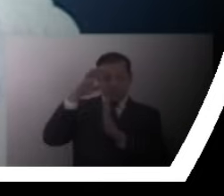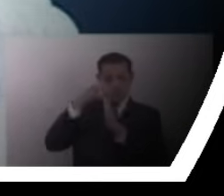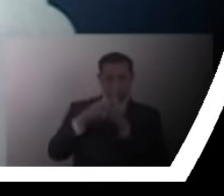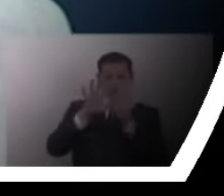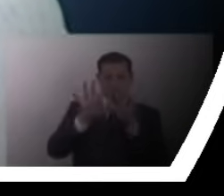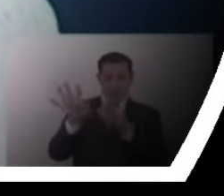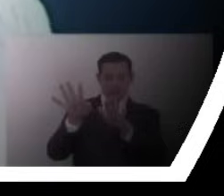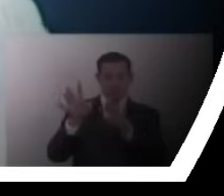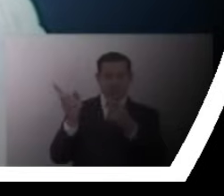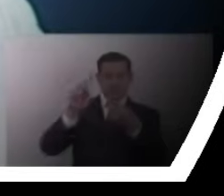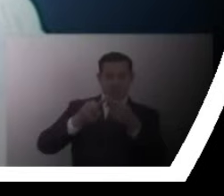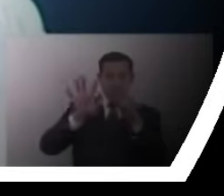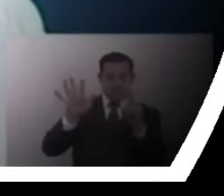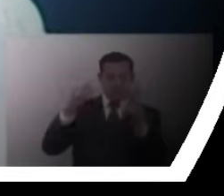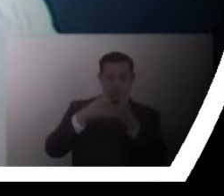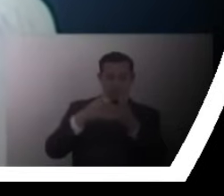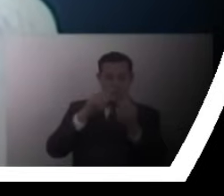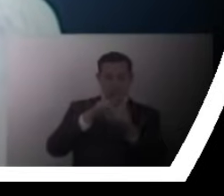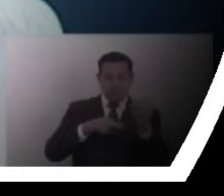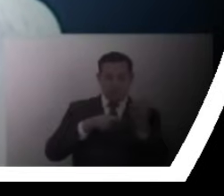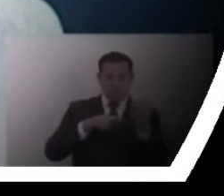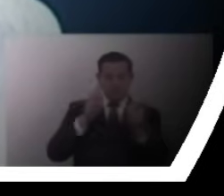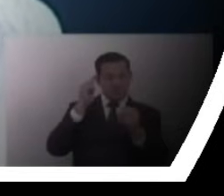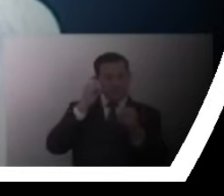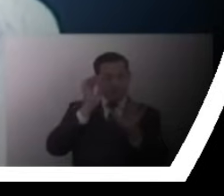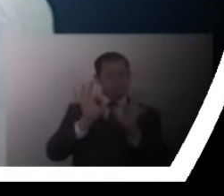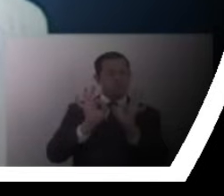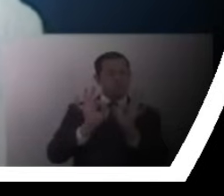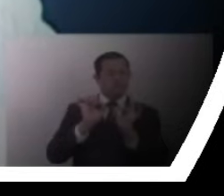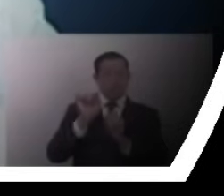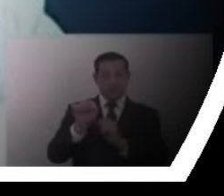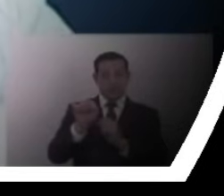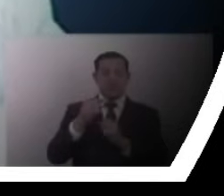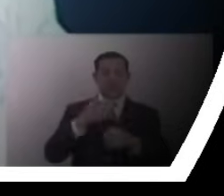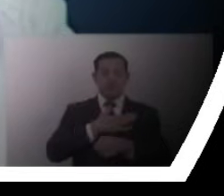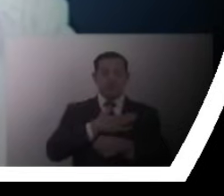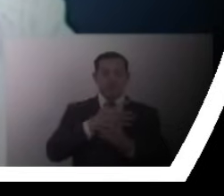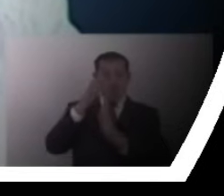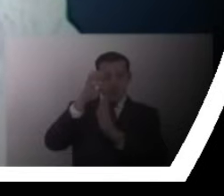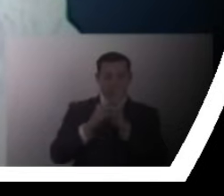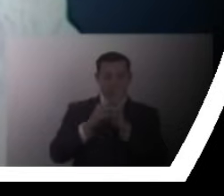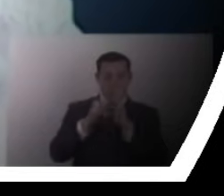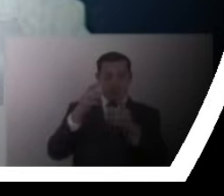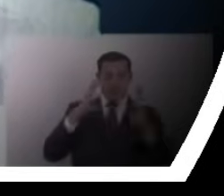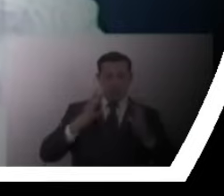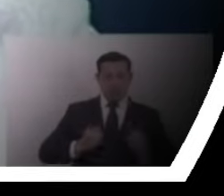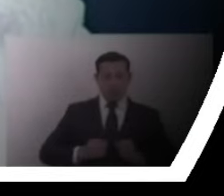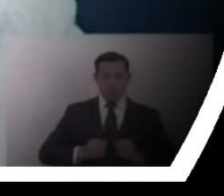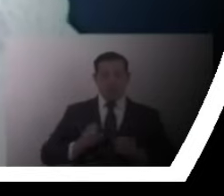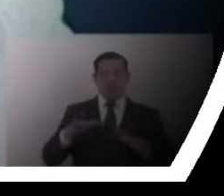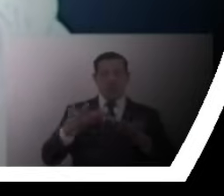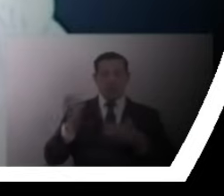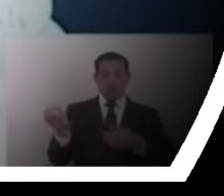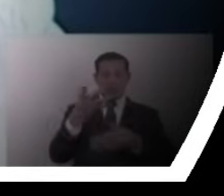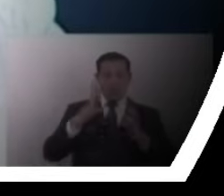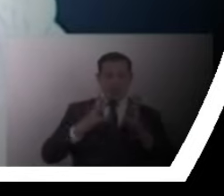de $14,000 a $7,000 sería lo ideal y ahí vamos a tener ahorro con esta legislatura y con